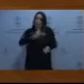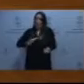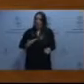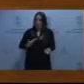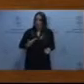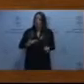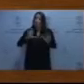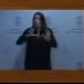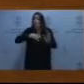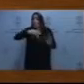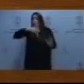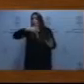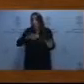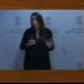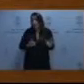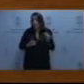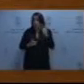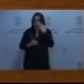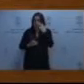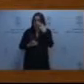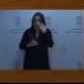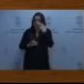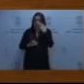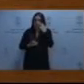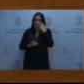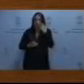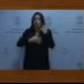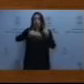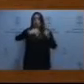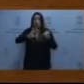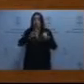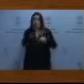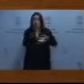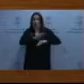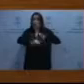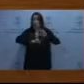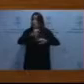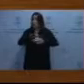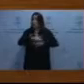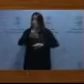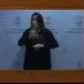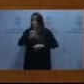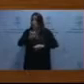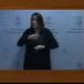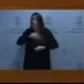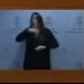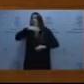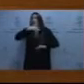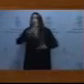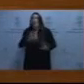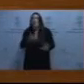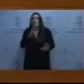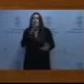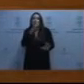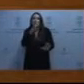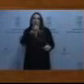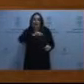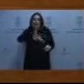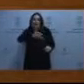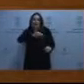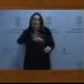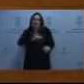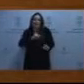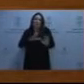puede que quizá el motivo de estos incumplimientos, la raíz sentimental y hasta